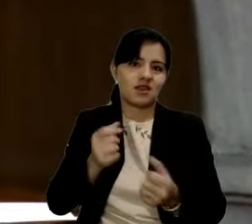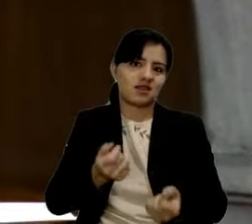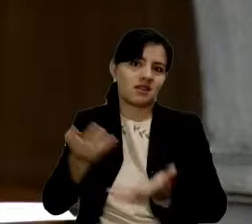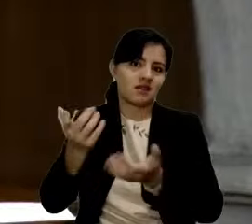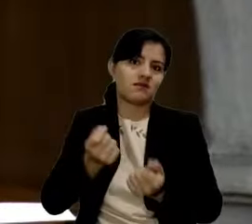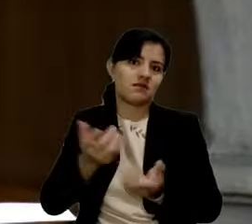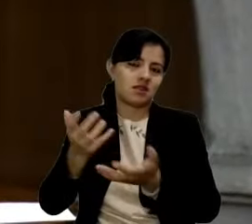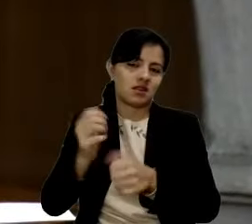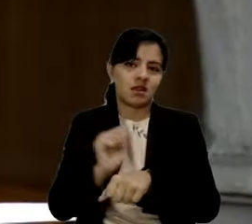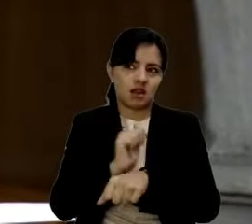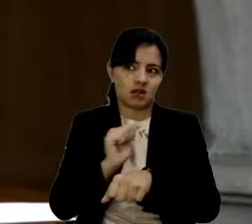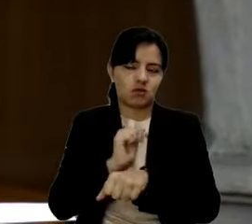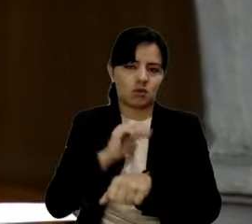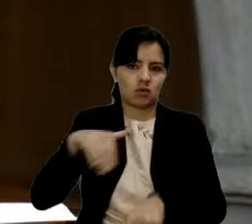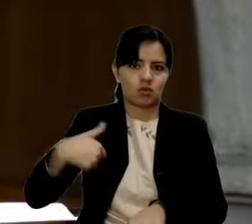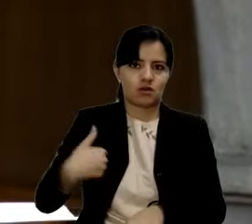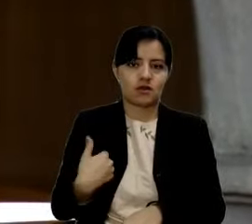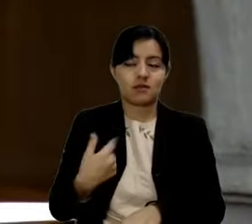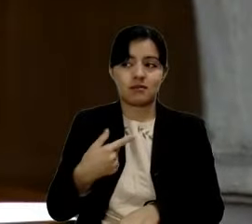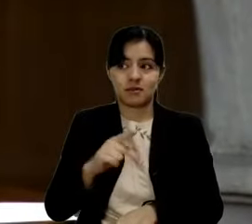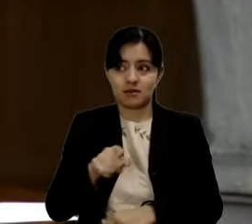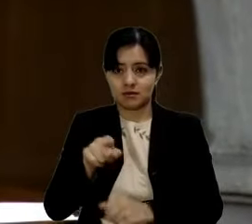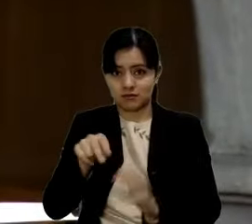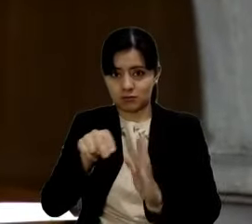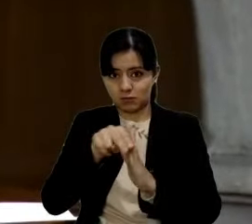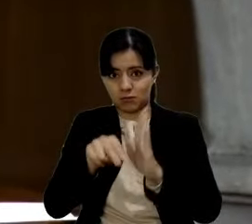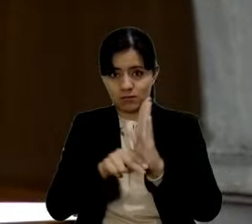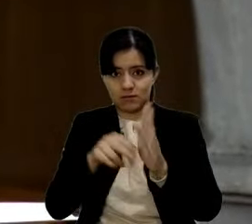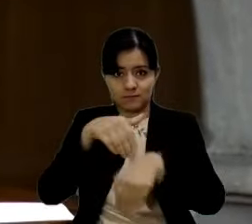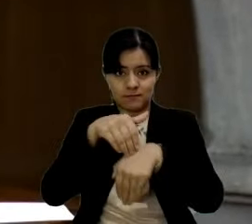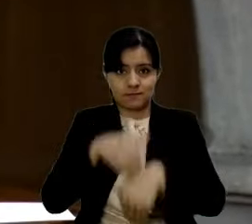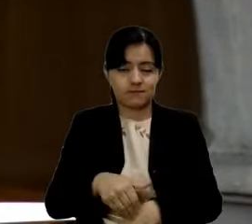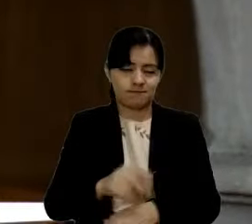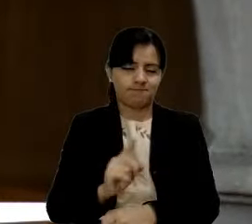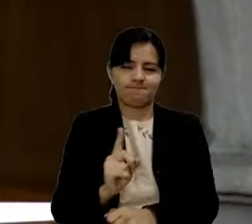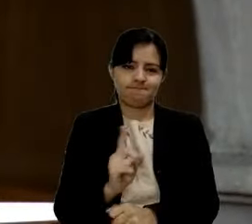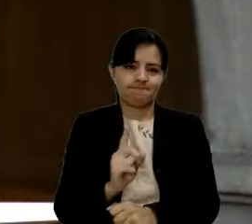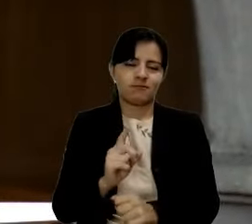al margen de la normativa establecida, como la norma